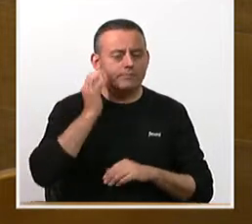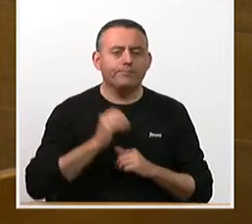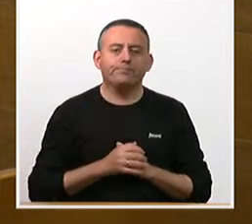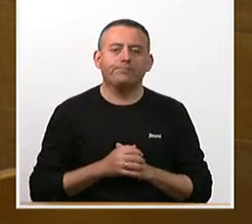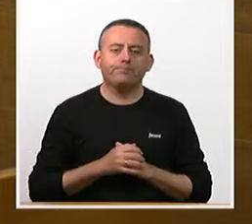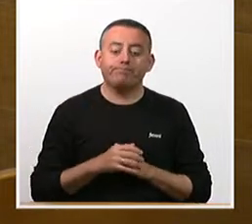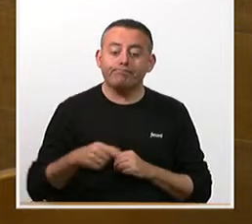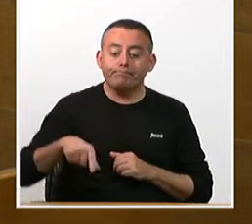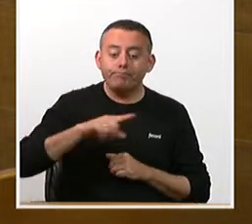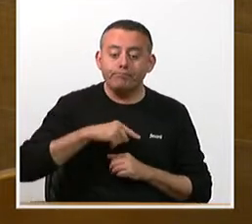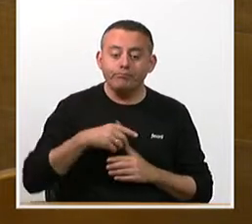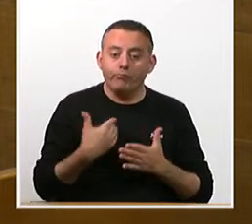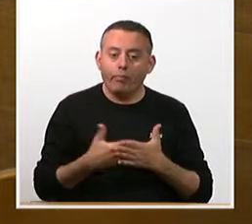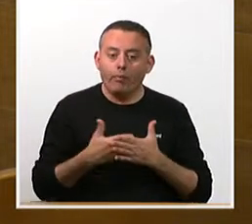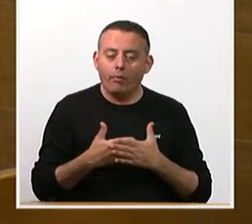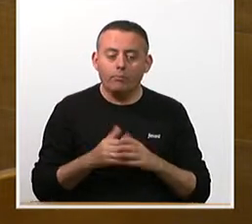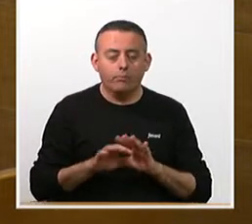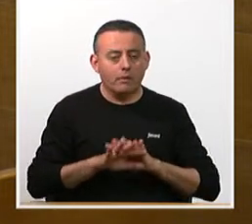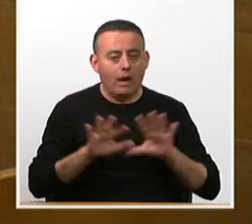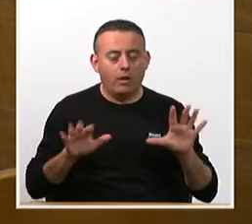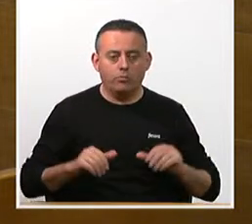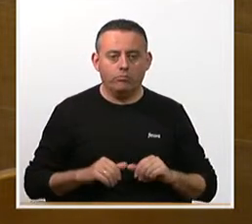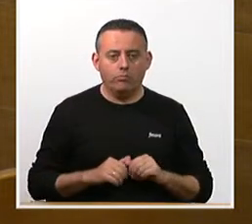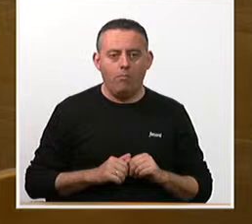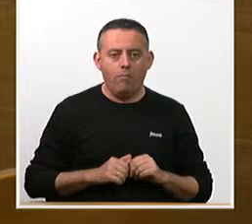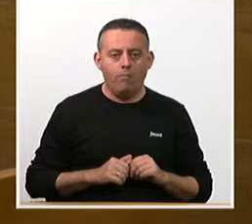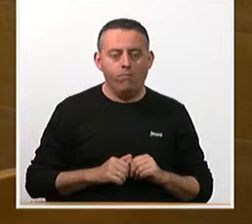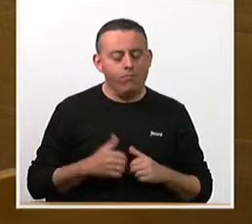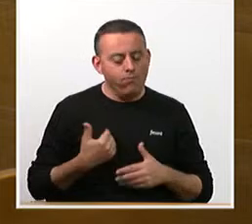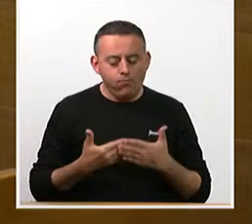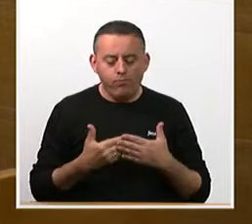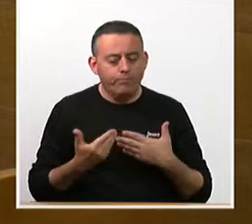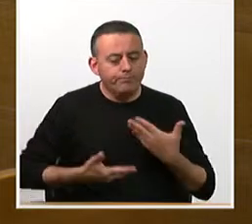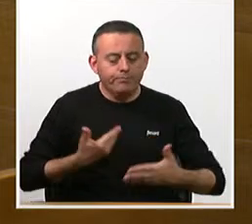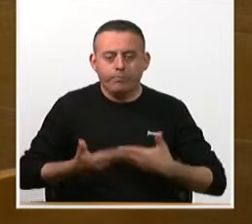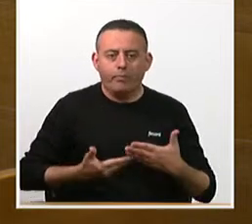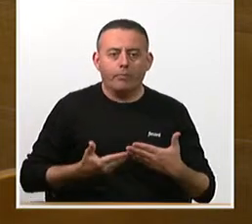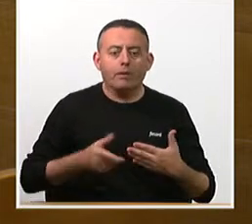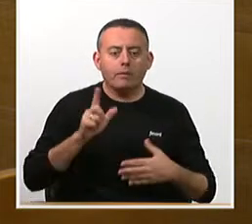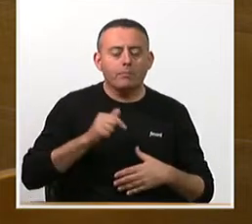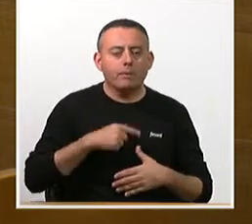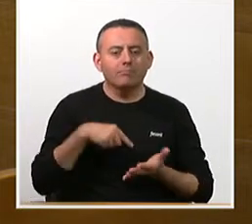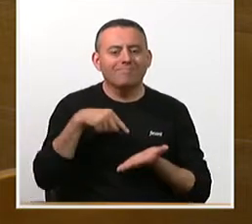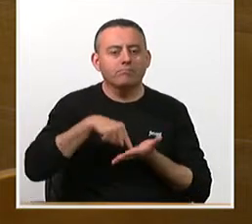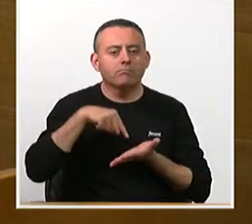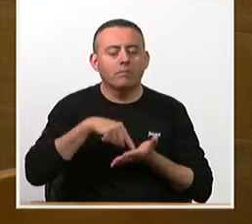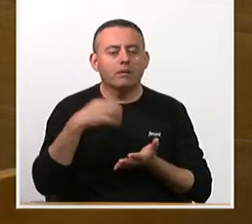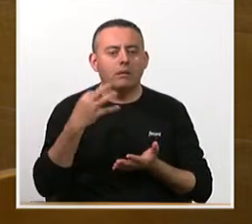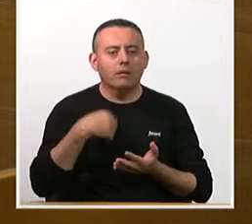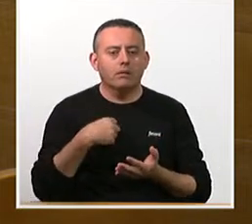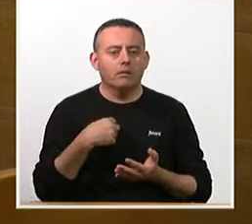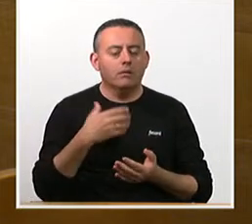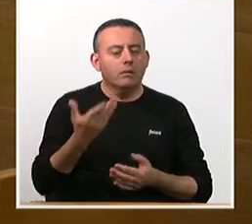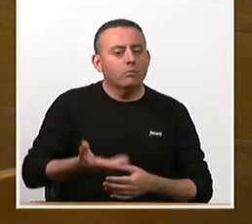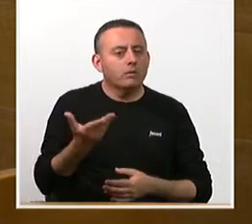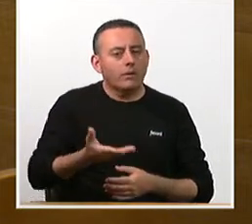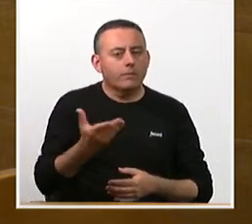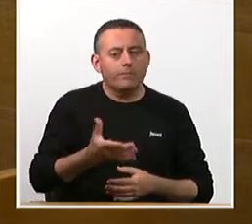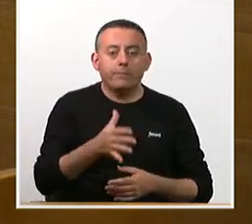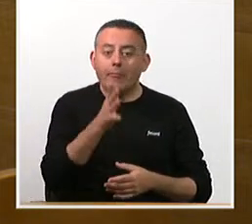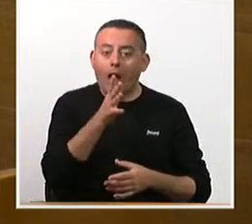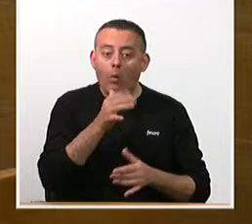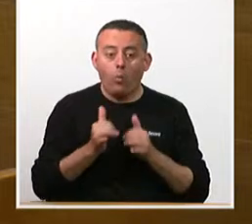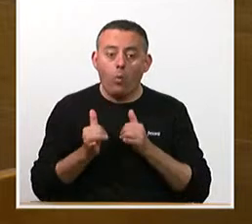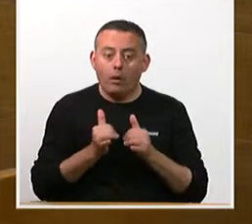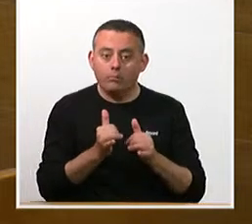técnicos contrastados pero al mismo tiempo exigir y reivindicar sin descanso la solidaridad hídrica que nos merecemos como